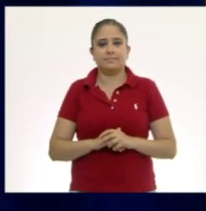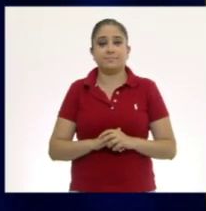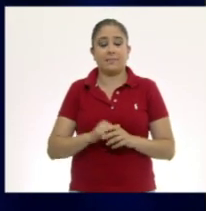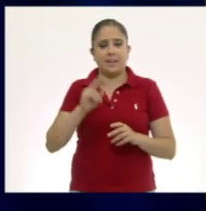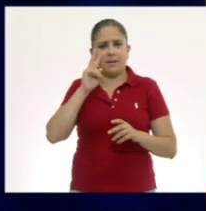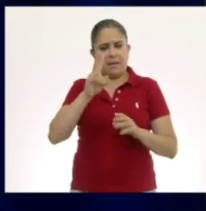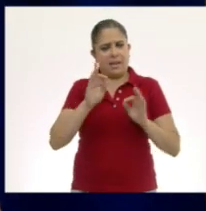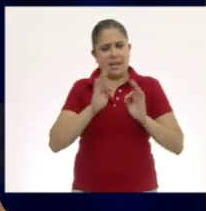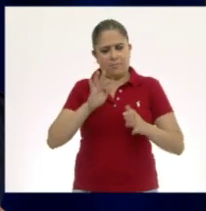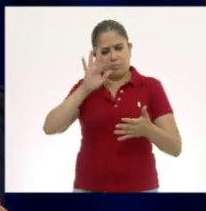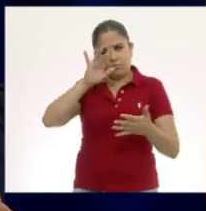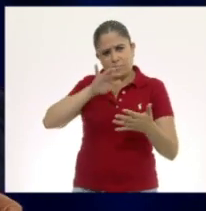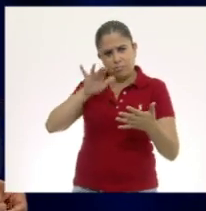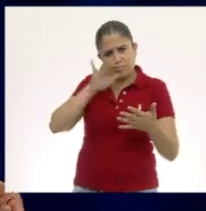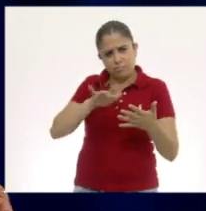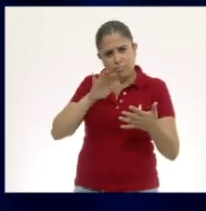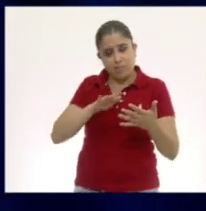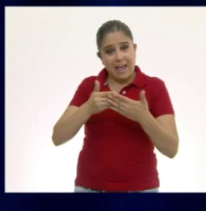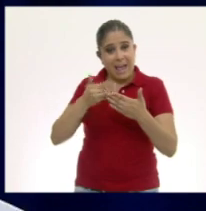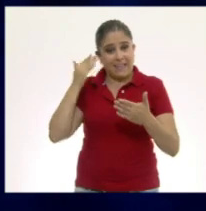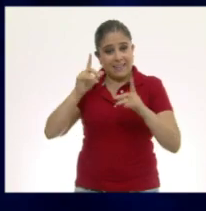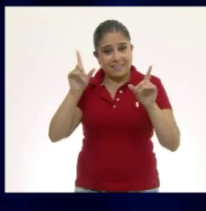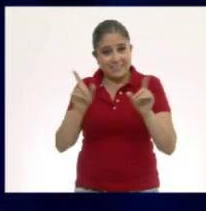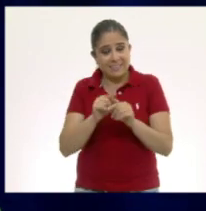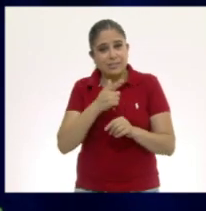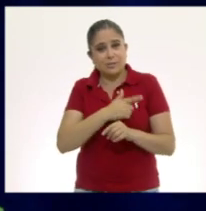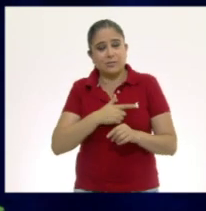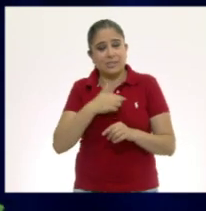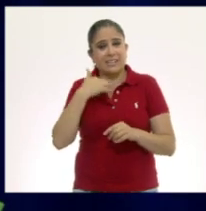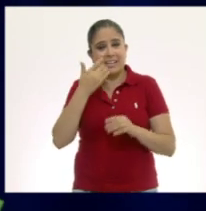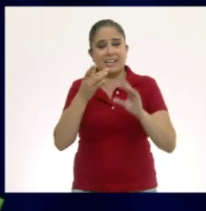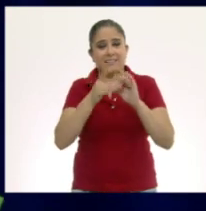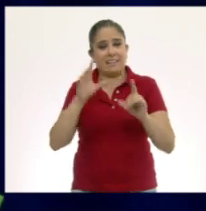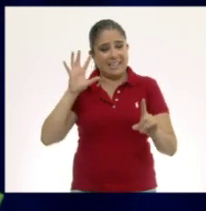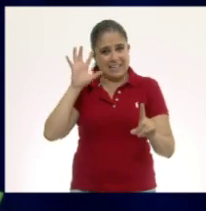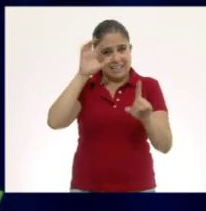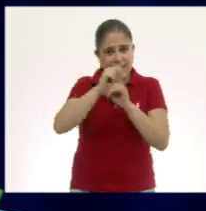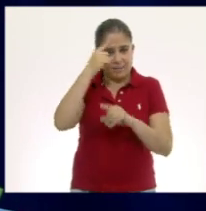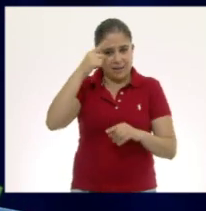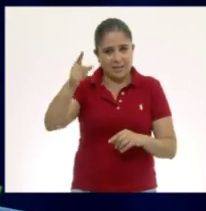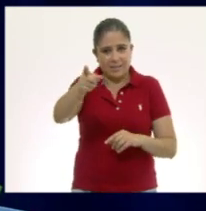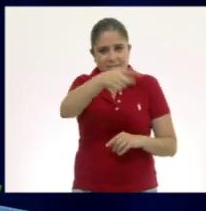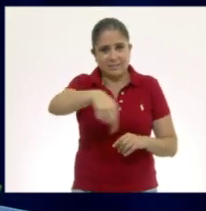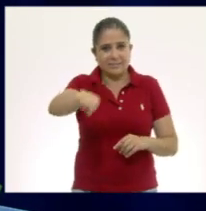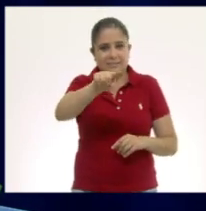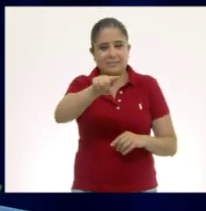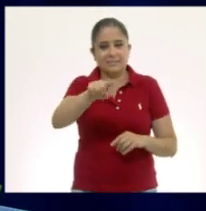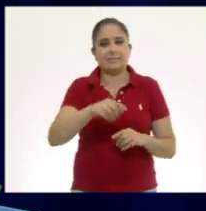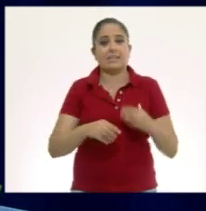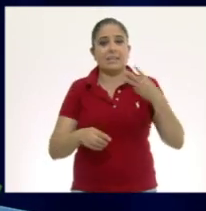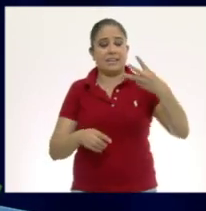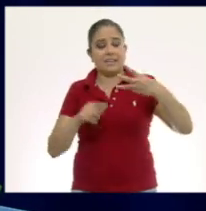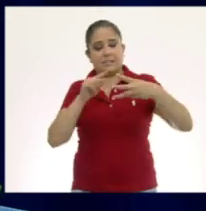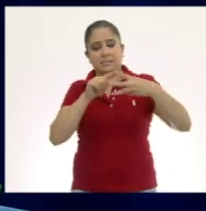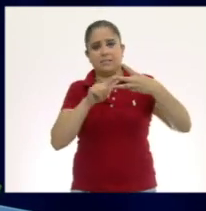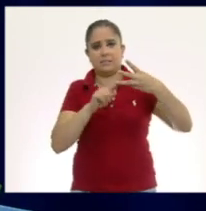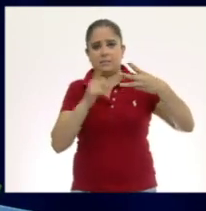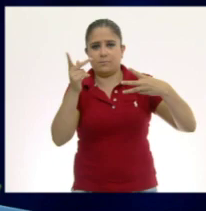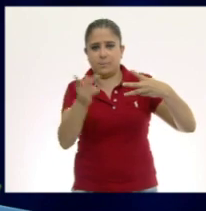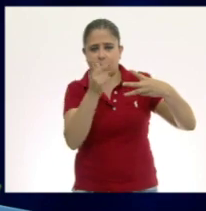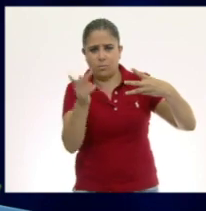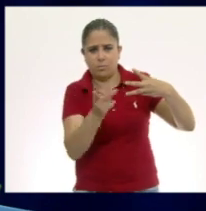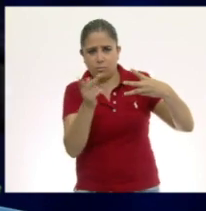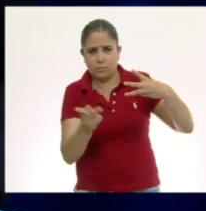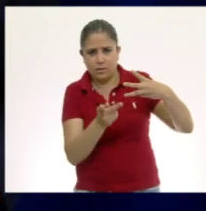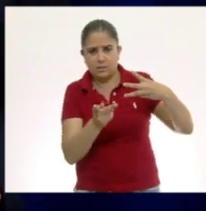Véanlo con calma y antes de despedirnos me gustaría plantear este reto. Son 3 preguntas que las voy